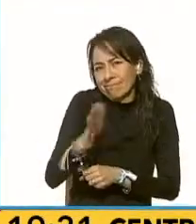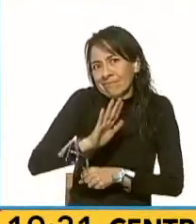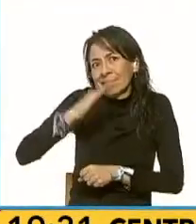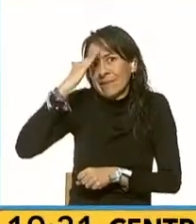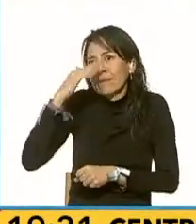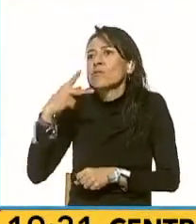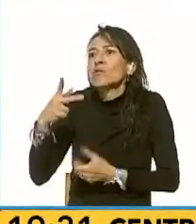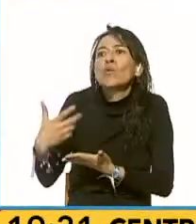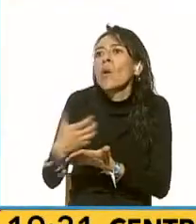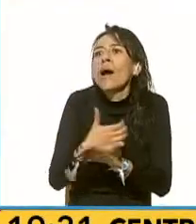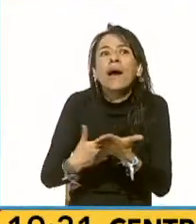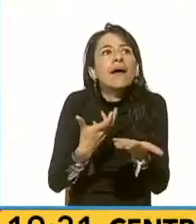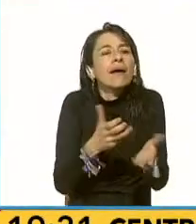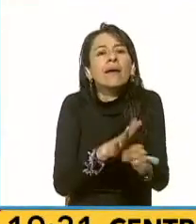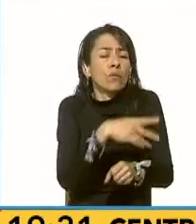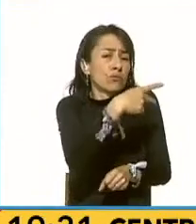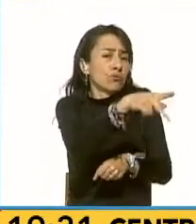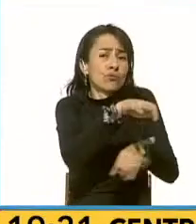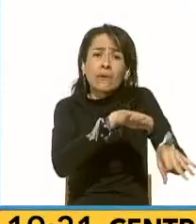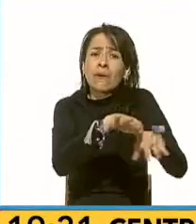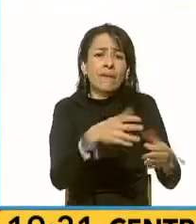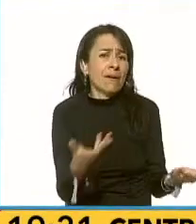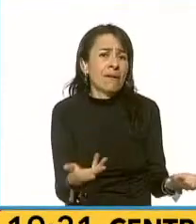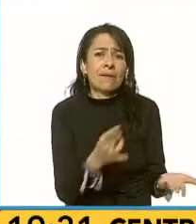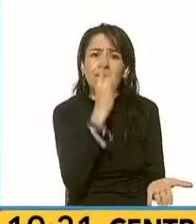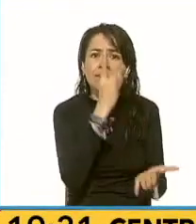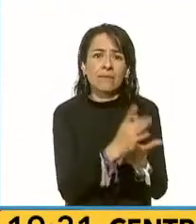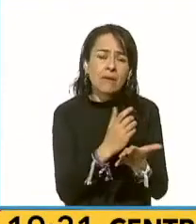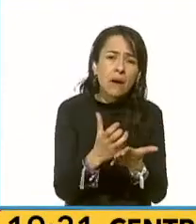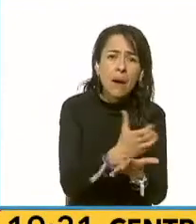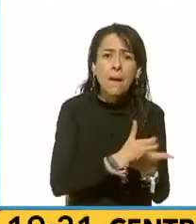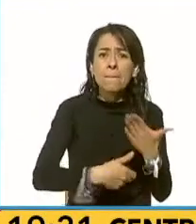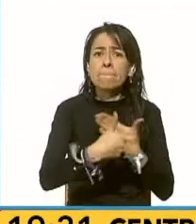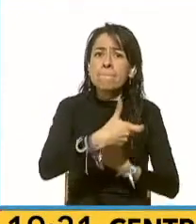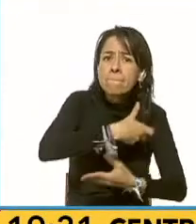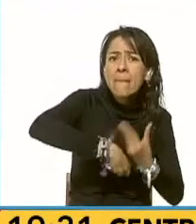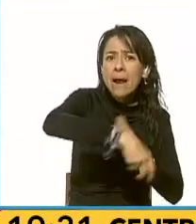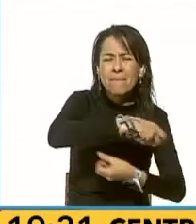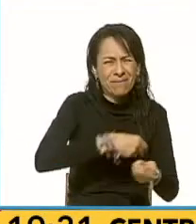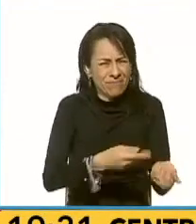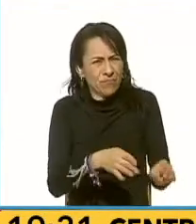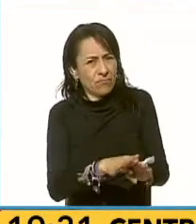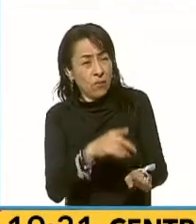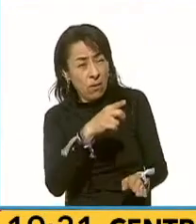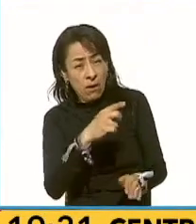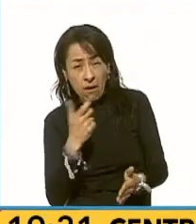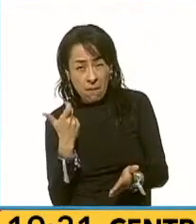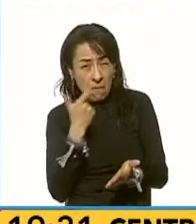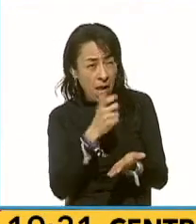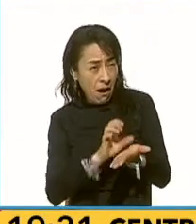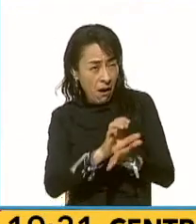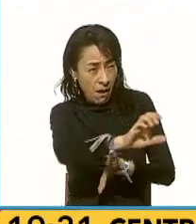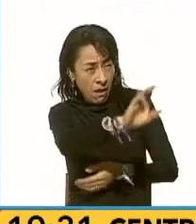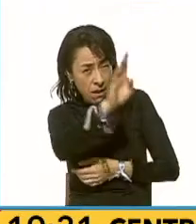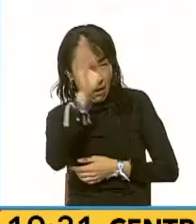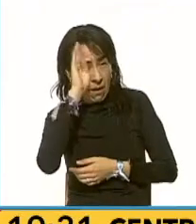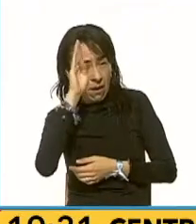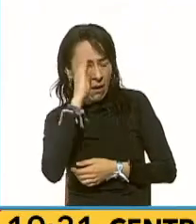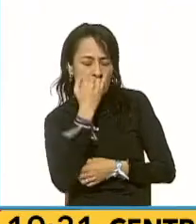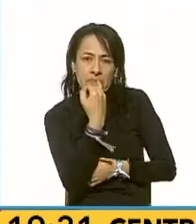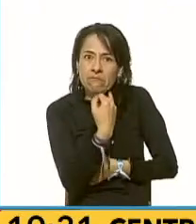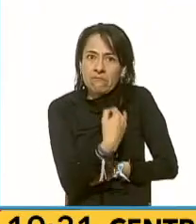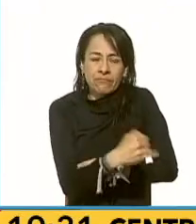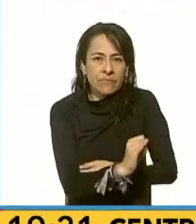de su trabajo, que sería impensable que ustedes pudieran pagar grandes cantidades como